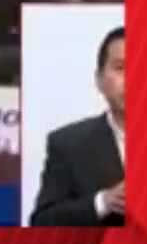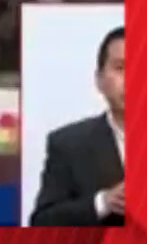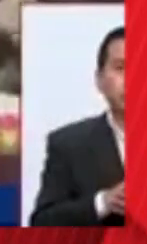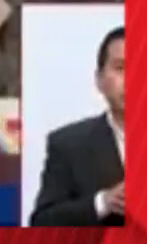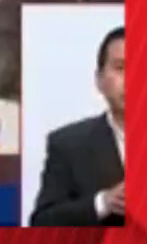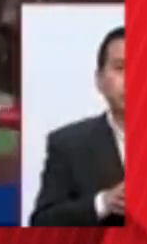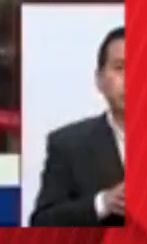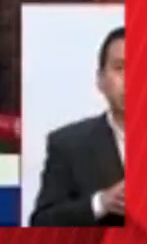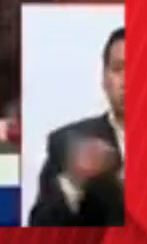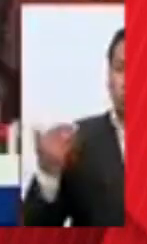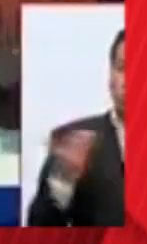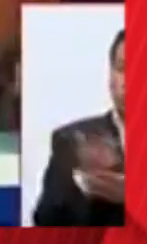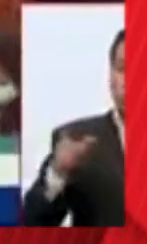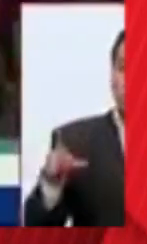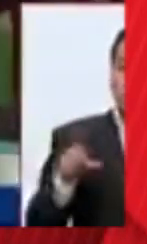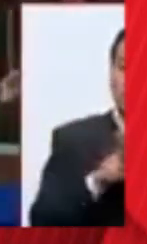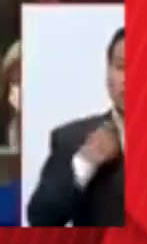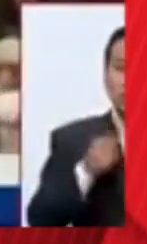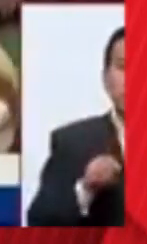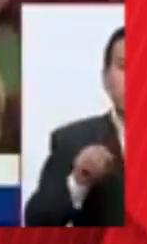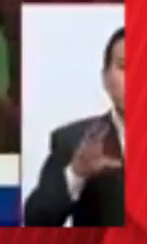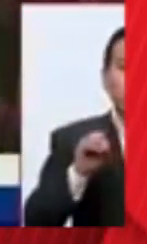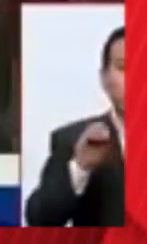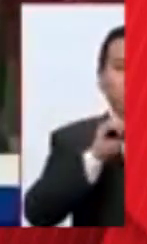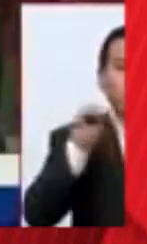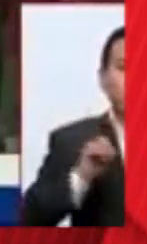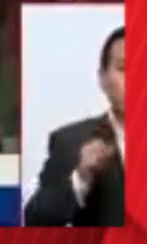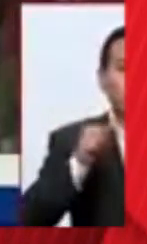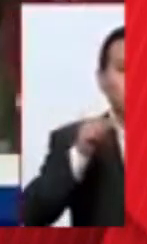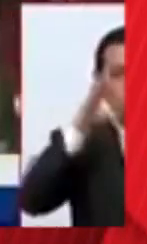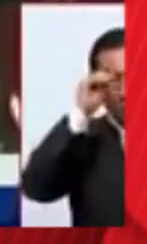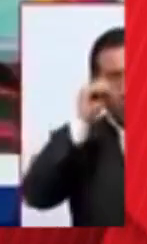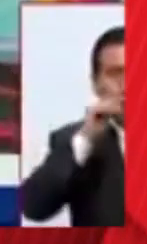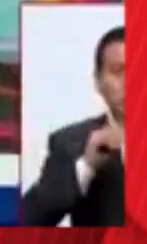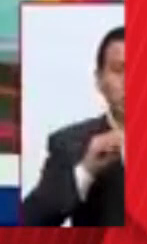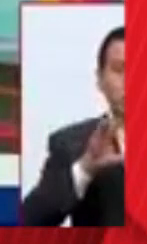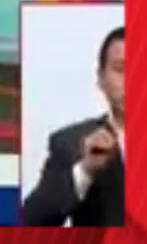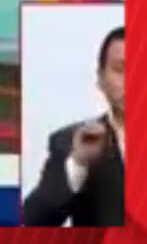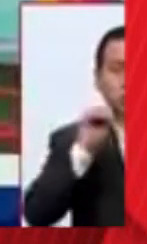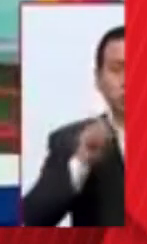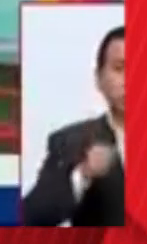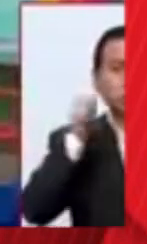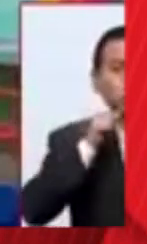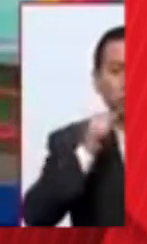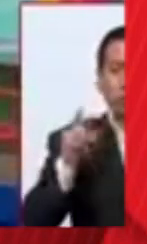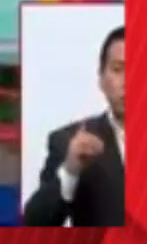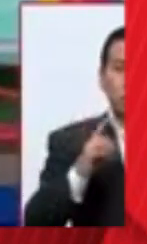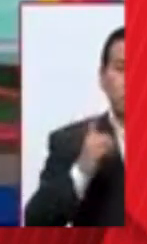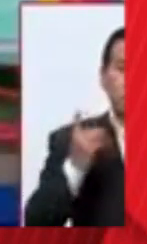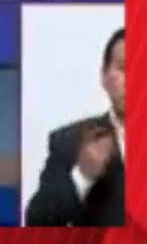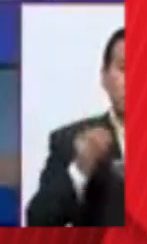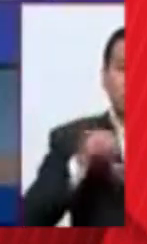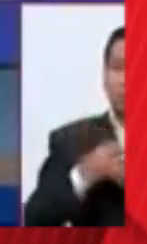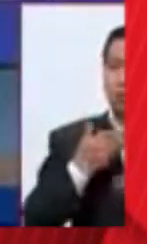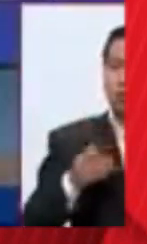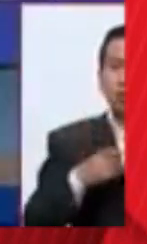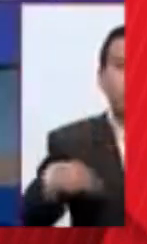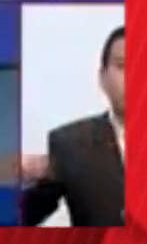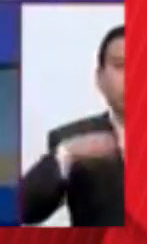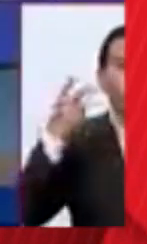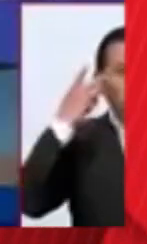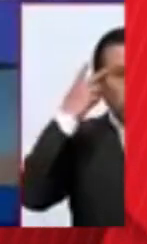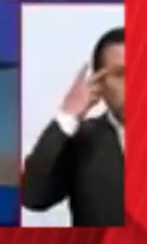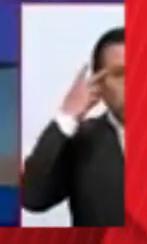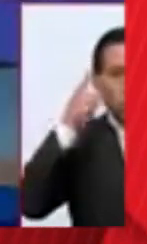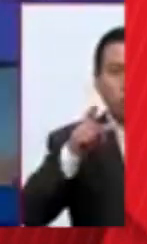la nueva ley, 50% de hombres y mujeres en la directiva de cualquier partido político